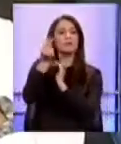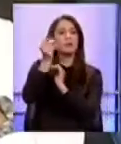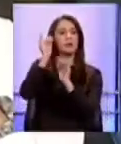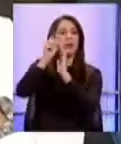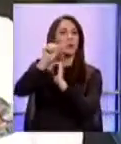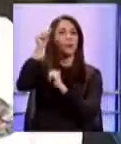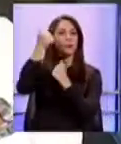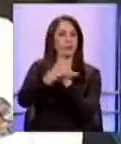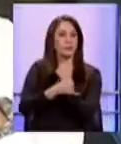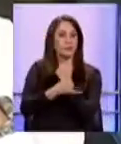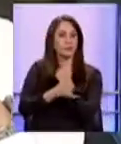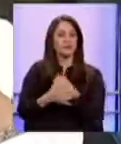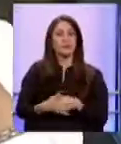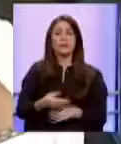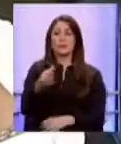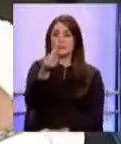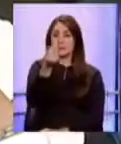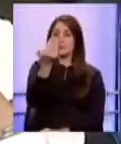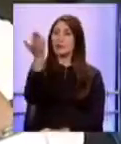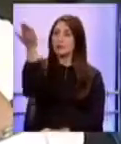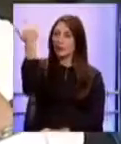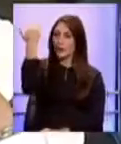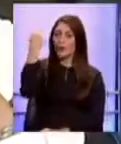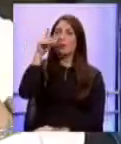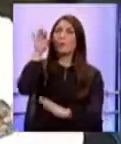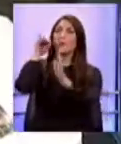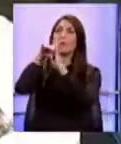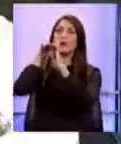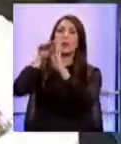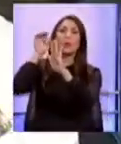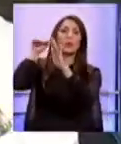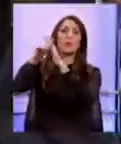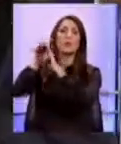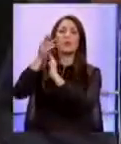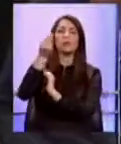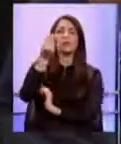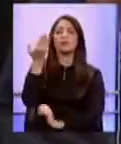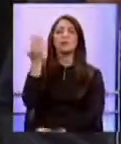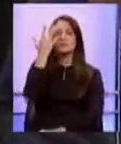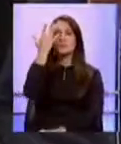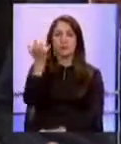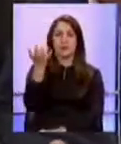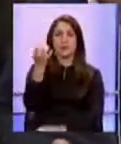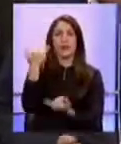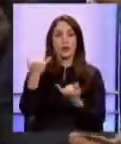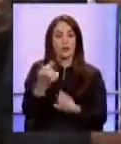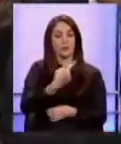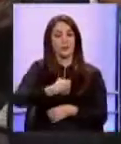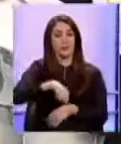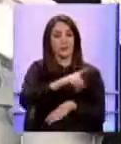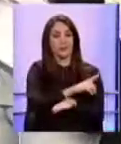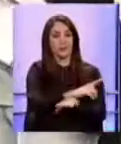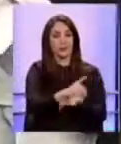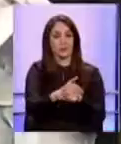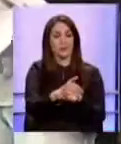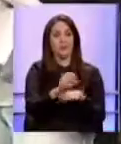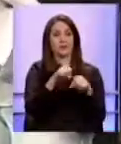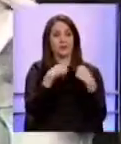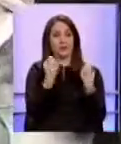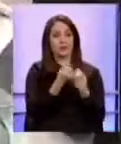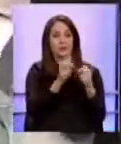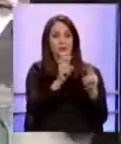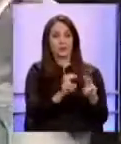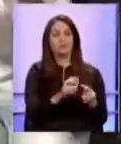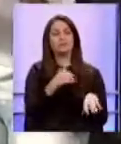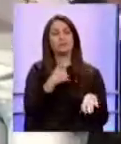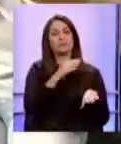Evasores, traigan la plata de los paraísos fiscales. Finalmente, los dirigentes de las organizaciones sociales